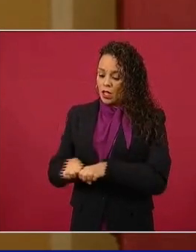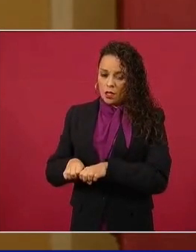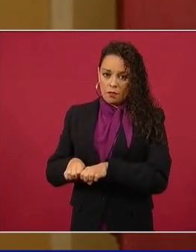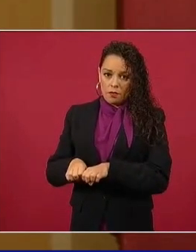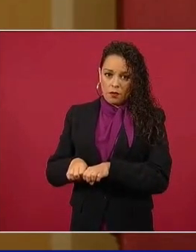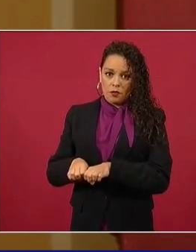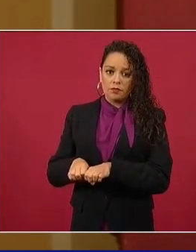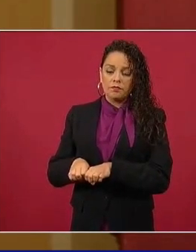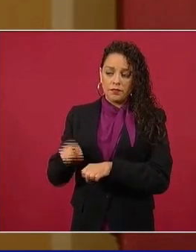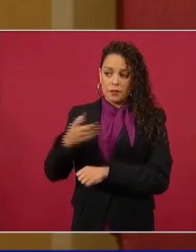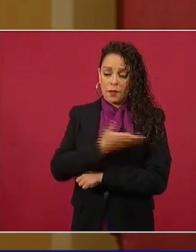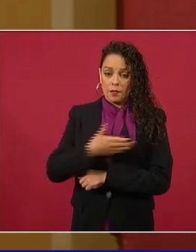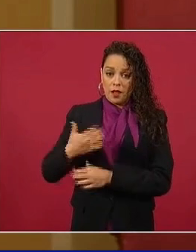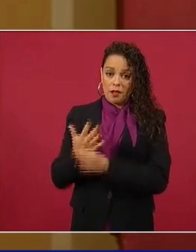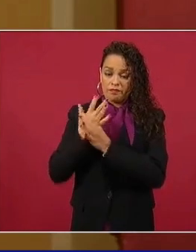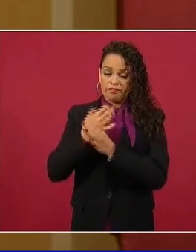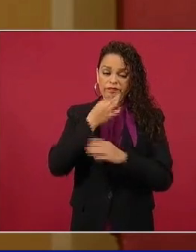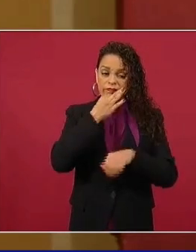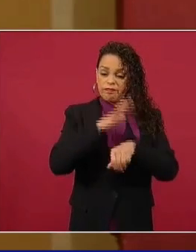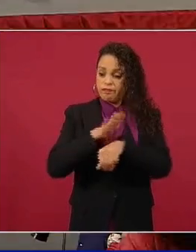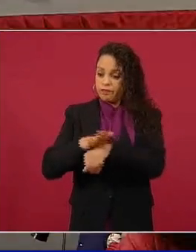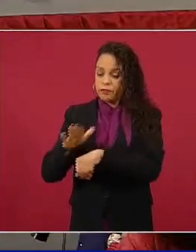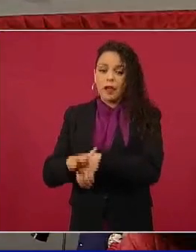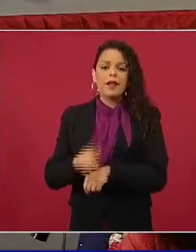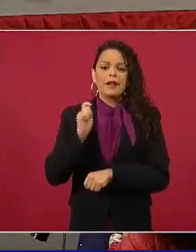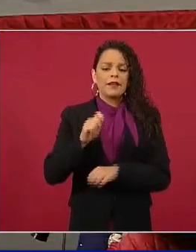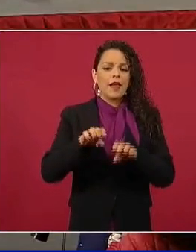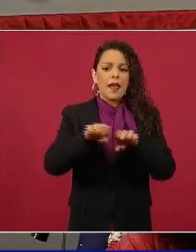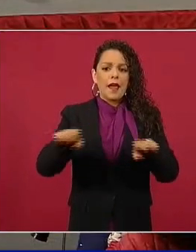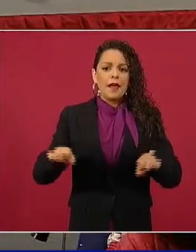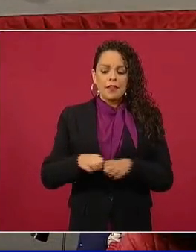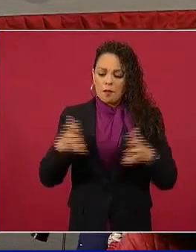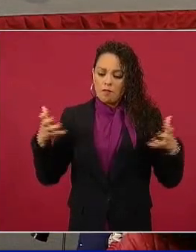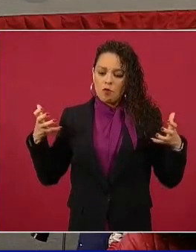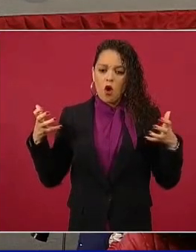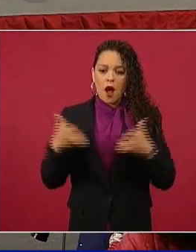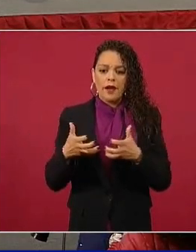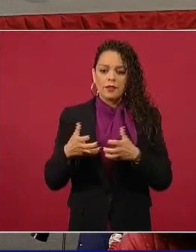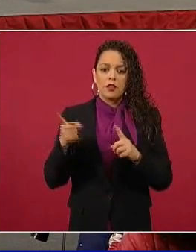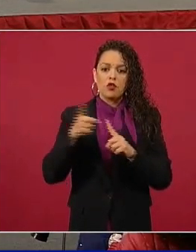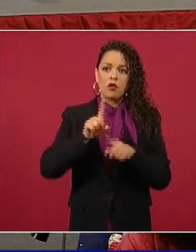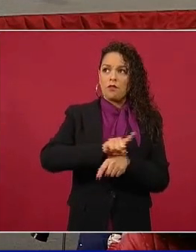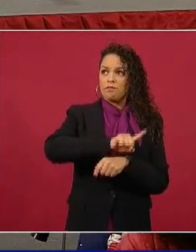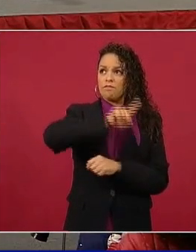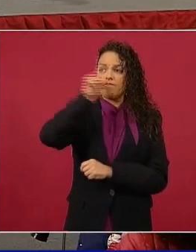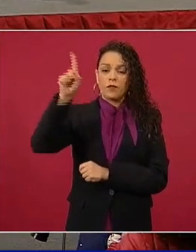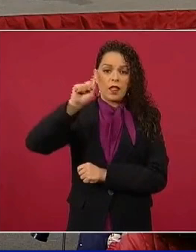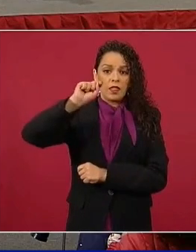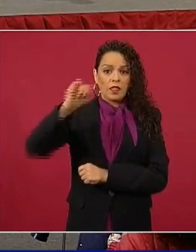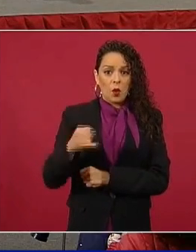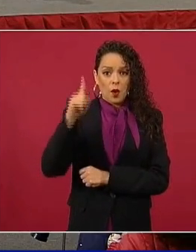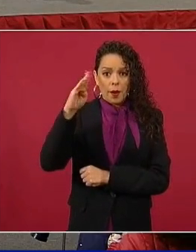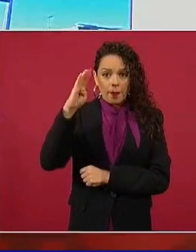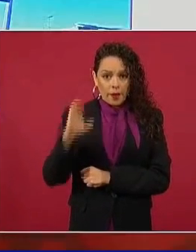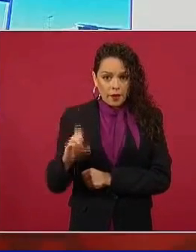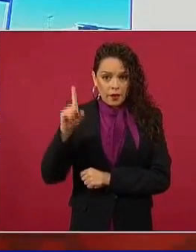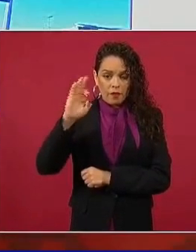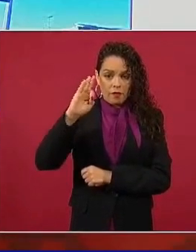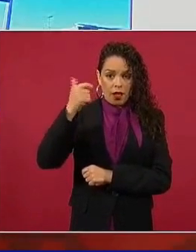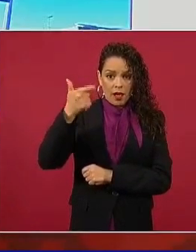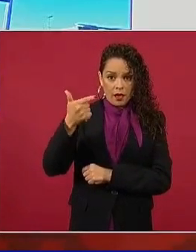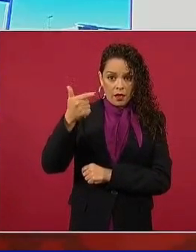instrucciones para que de manera inmediata a un equipo se constituyera en tijuana baja california en la fiscalía general